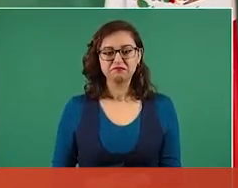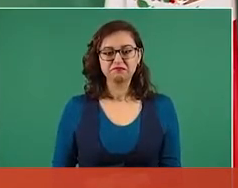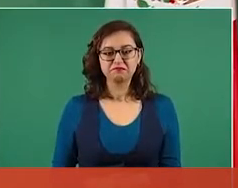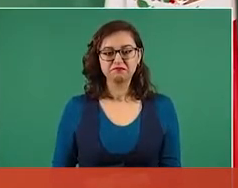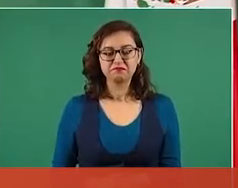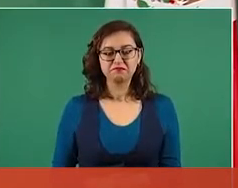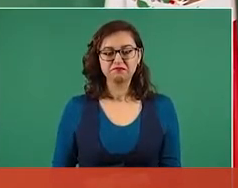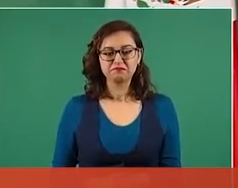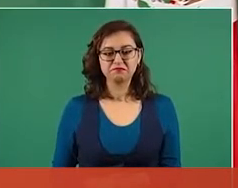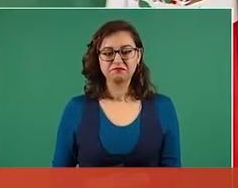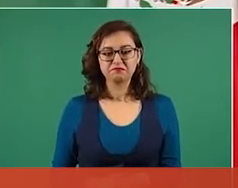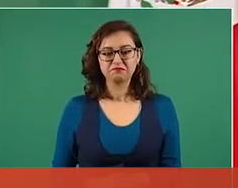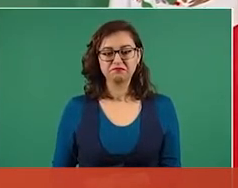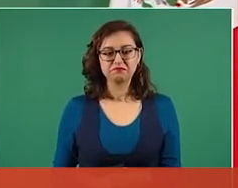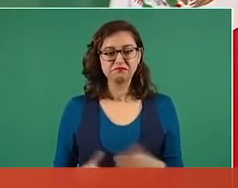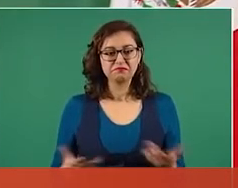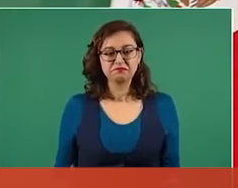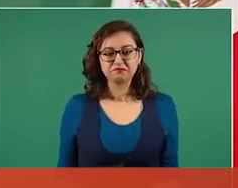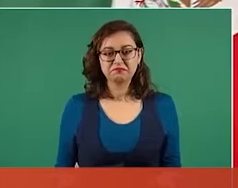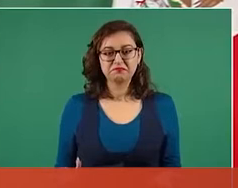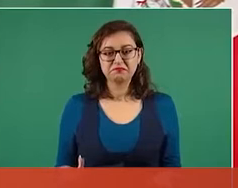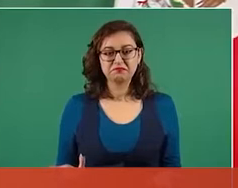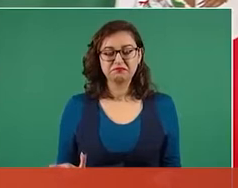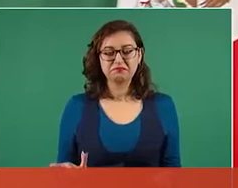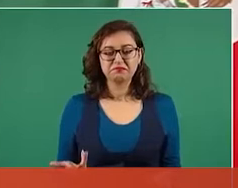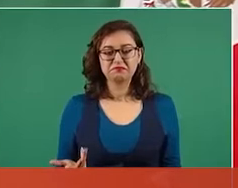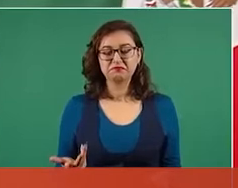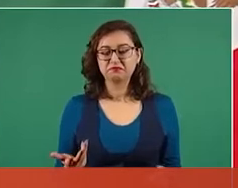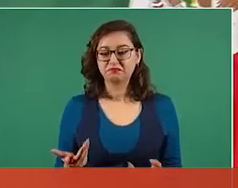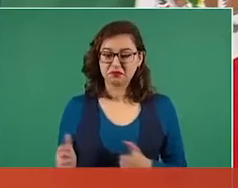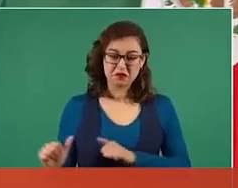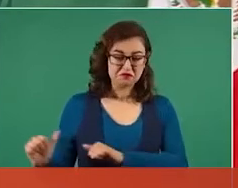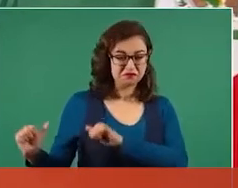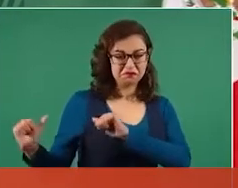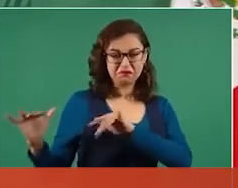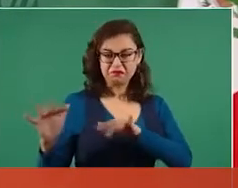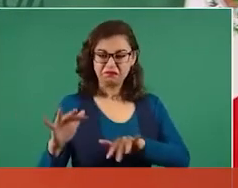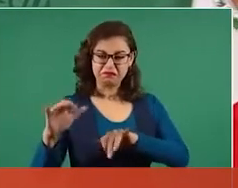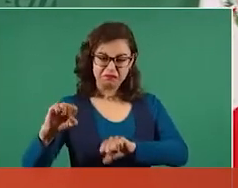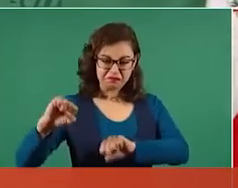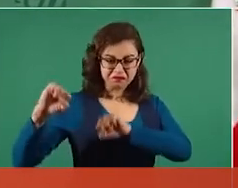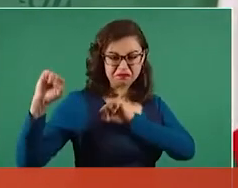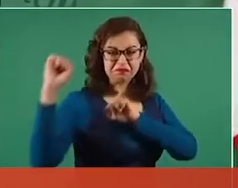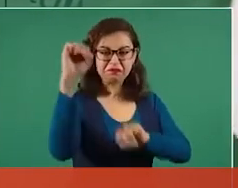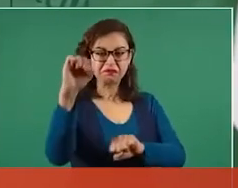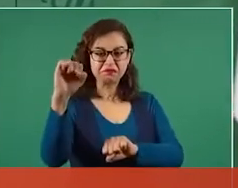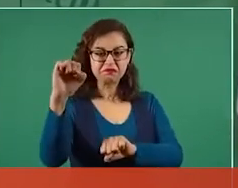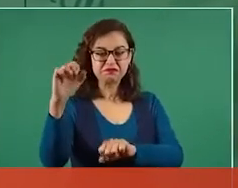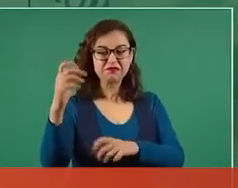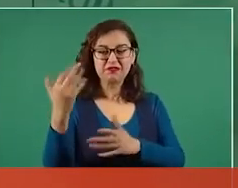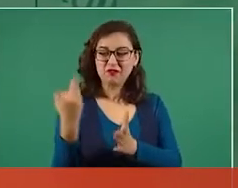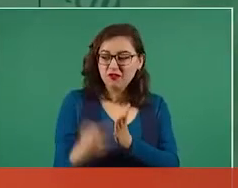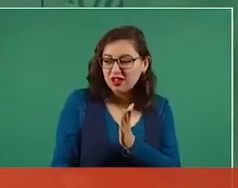los tres días de la última manifestación, infarto,